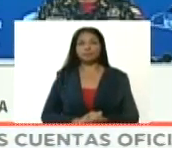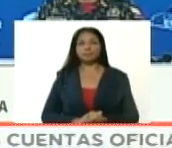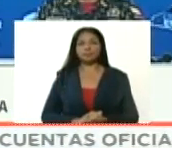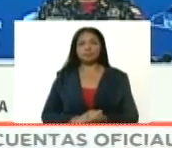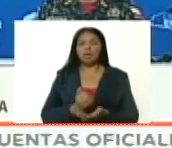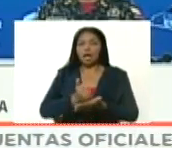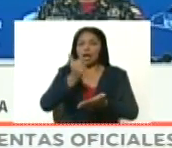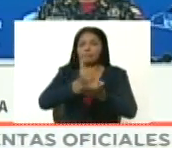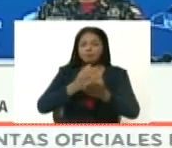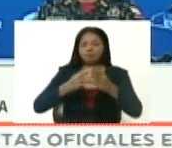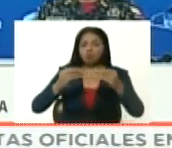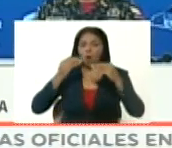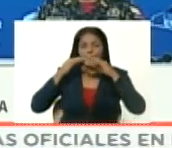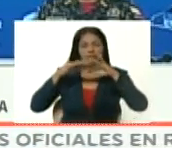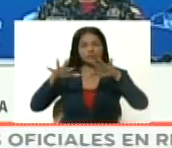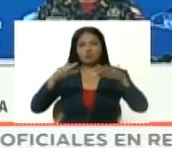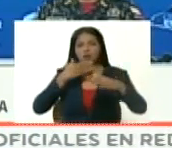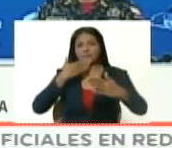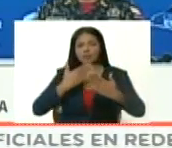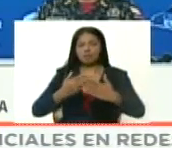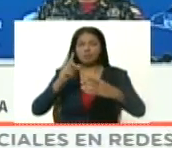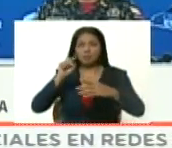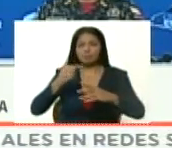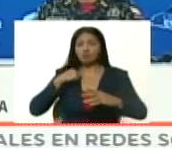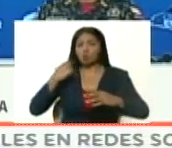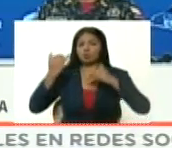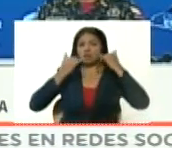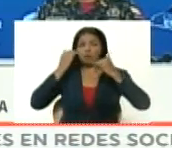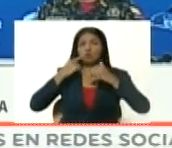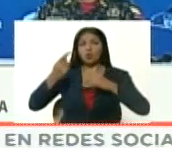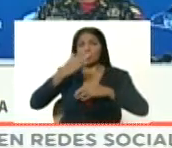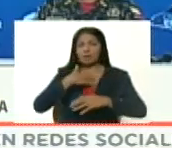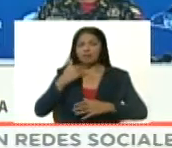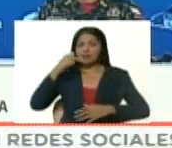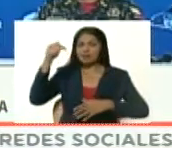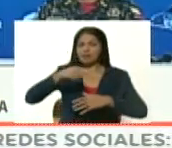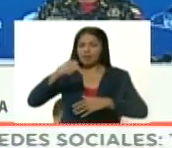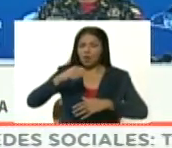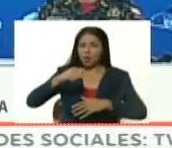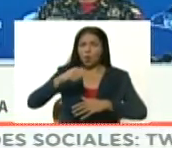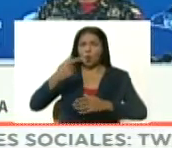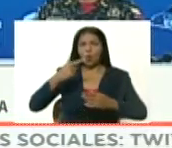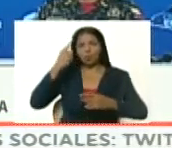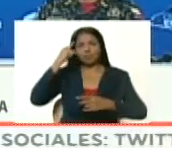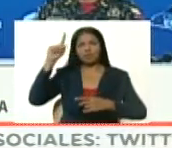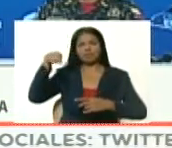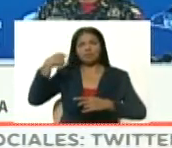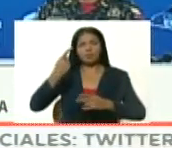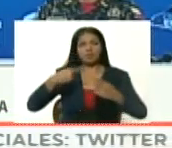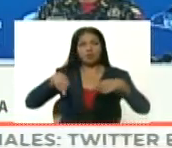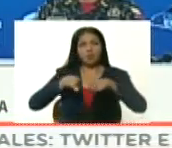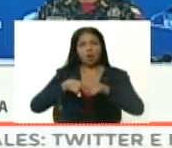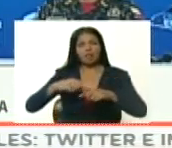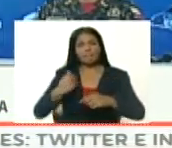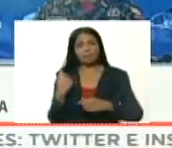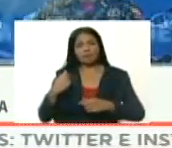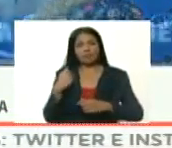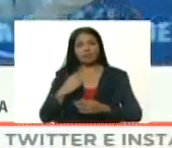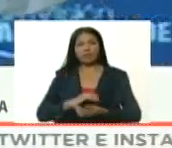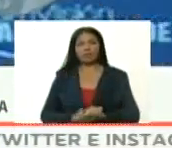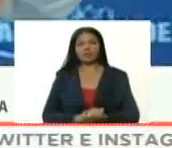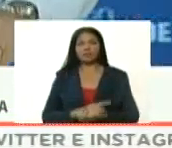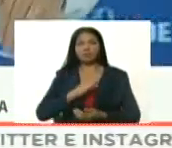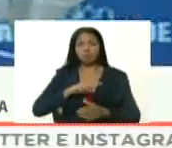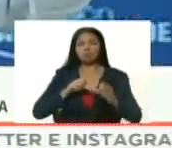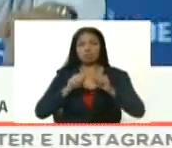Amén. Estuvimos celebrando y yo quise que hoy fuera, un día después del Día del Policía,